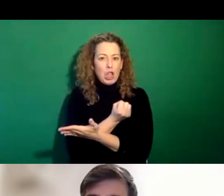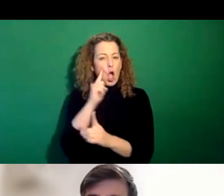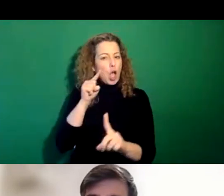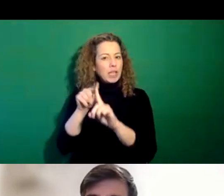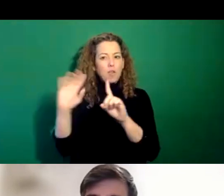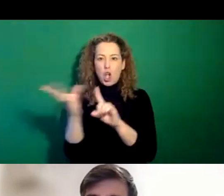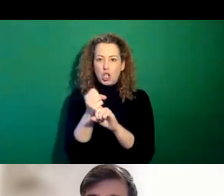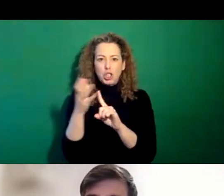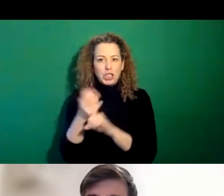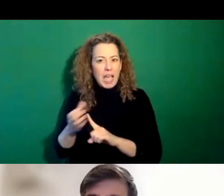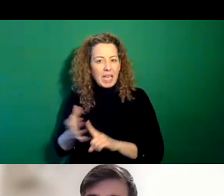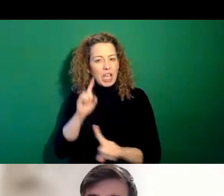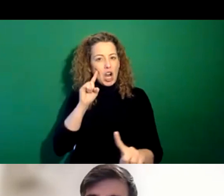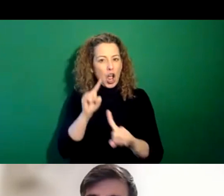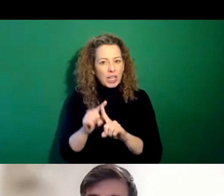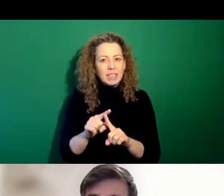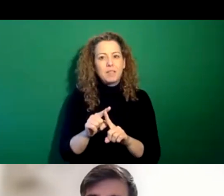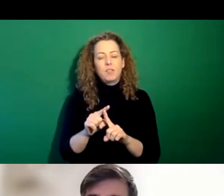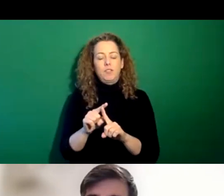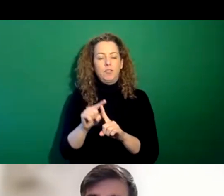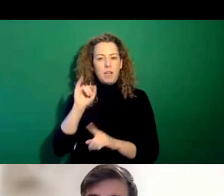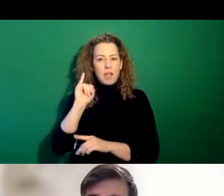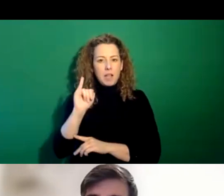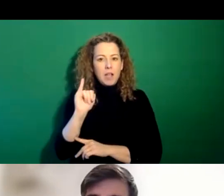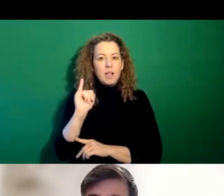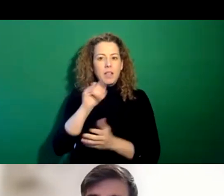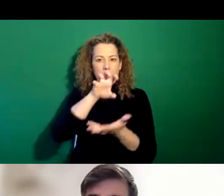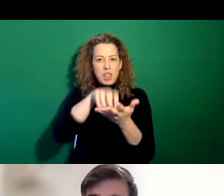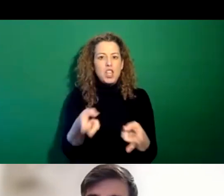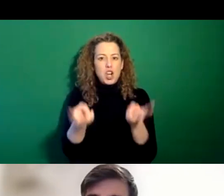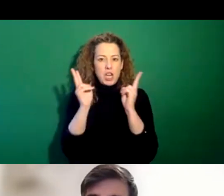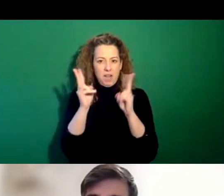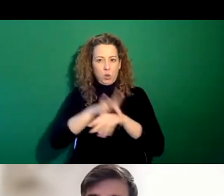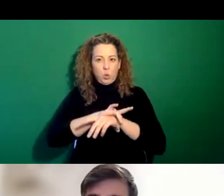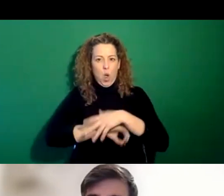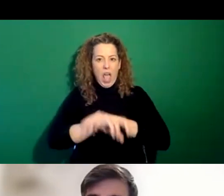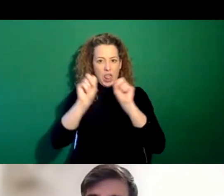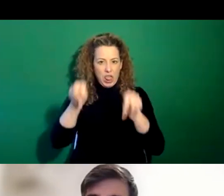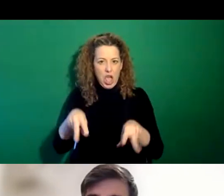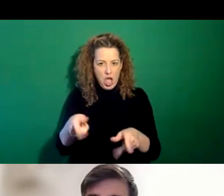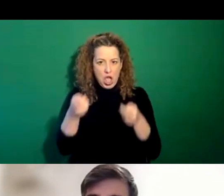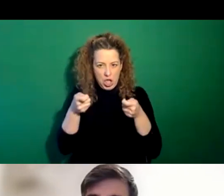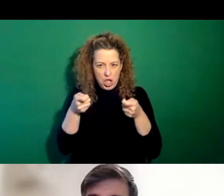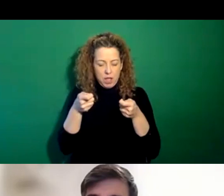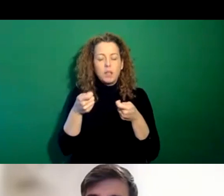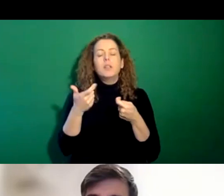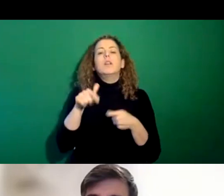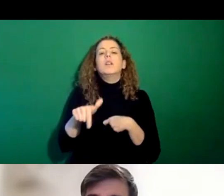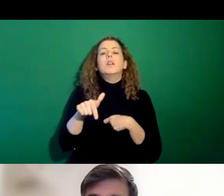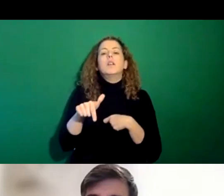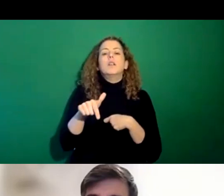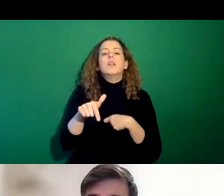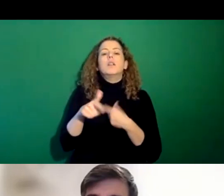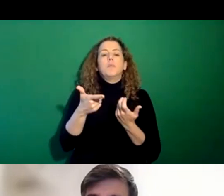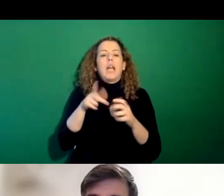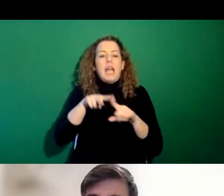esos objetivos que nos marcamos de centros libres de sujeciones, puesto que son esas herramientas previas